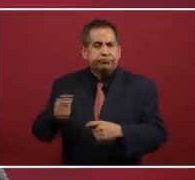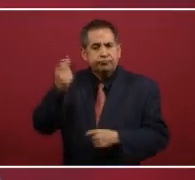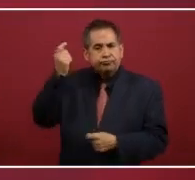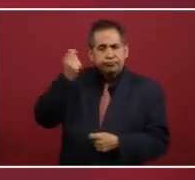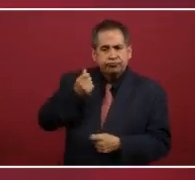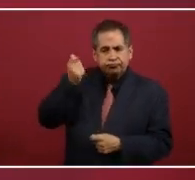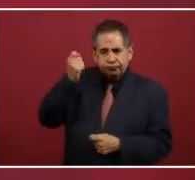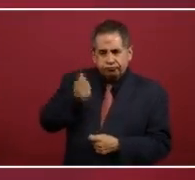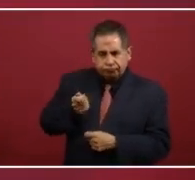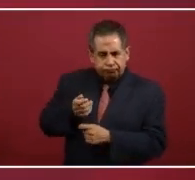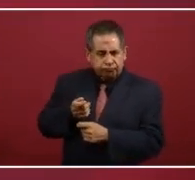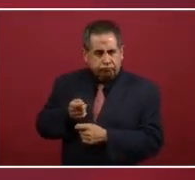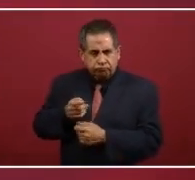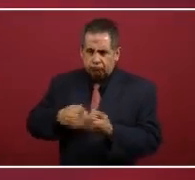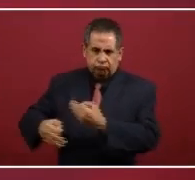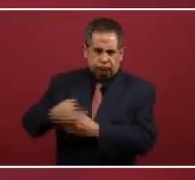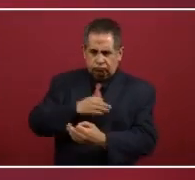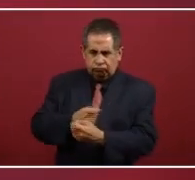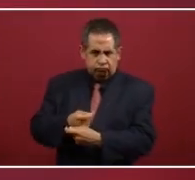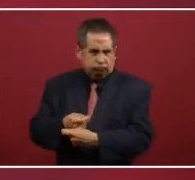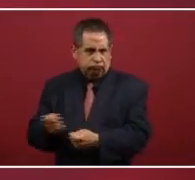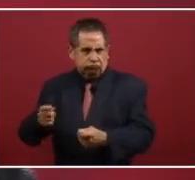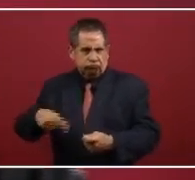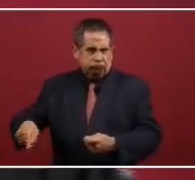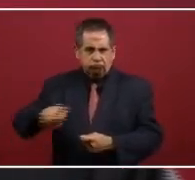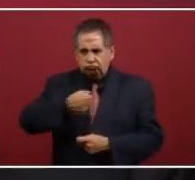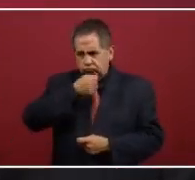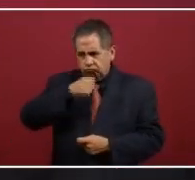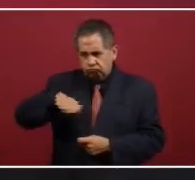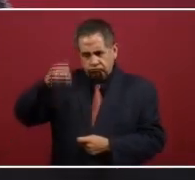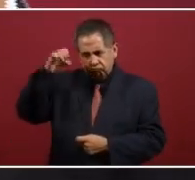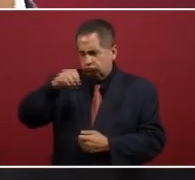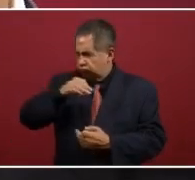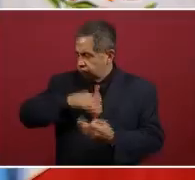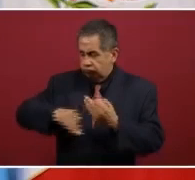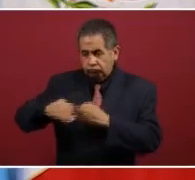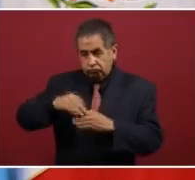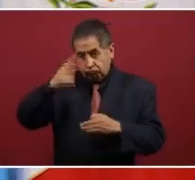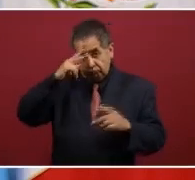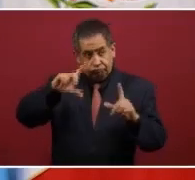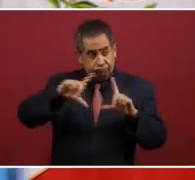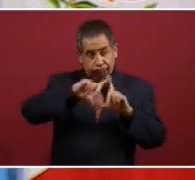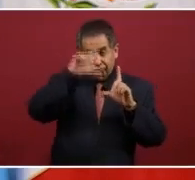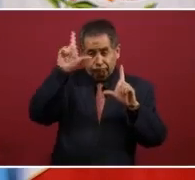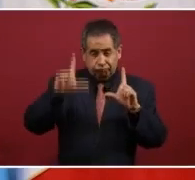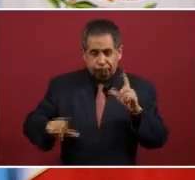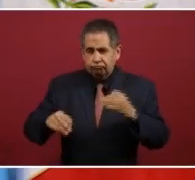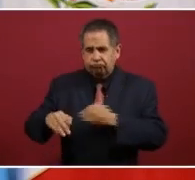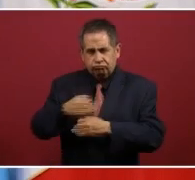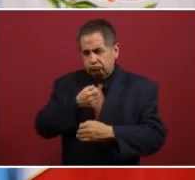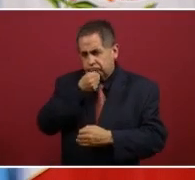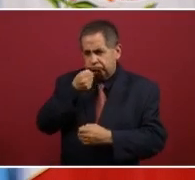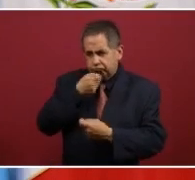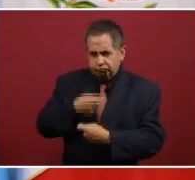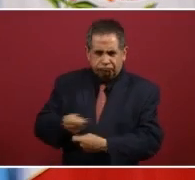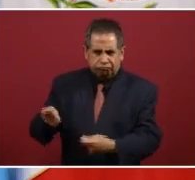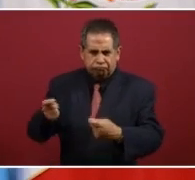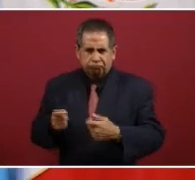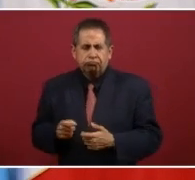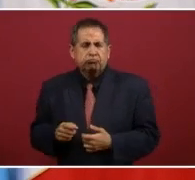pensión universal a todos los adultos mayores del país, alrededor